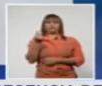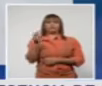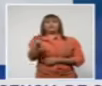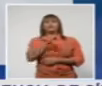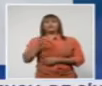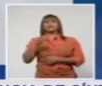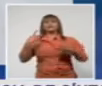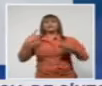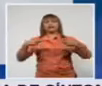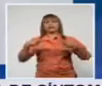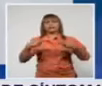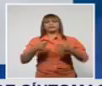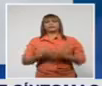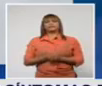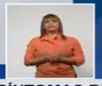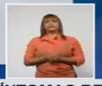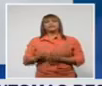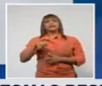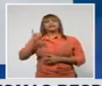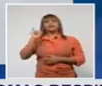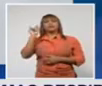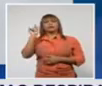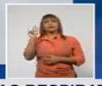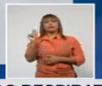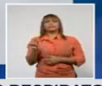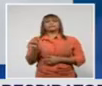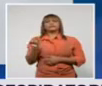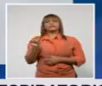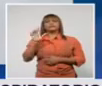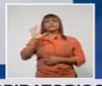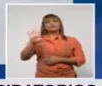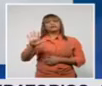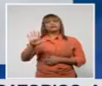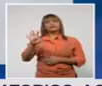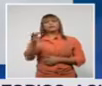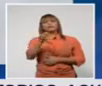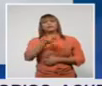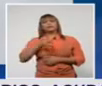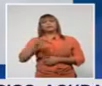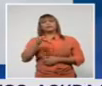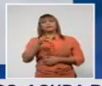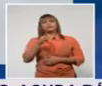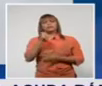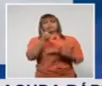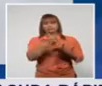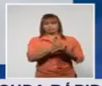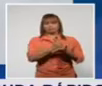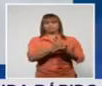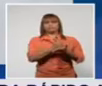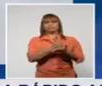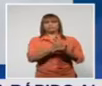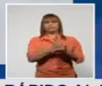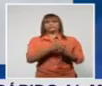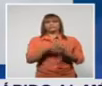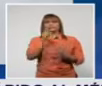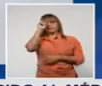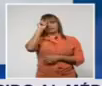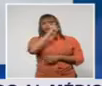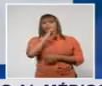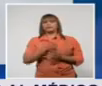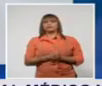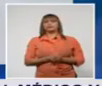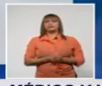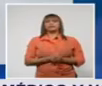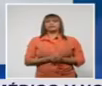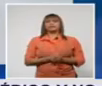municipio de Cárdenas. Los 6 casos de Santi Espíritus, 5 son del municipio cabecera provincial y el otro corresponde a la tercera villa